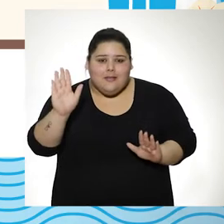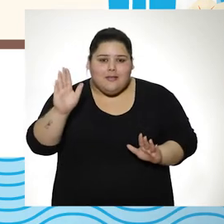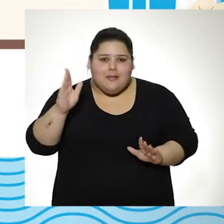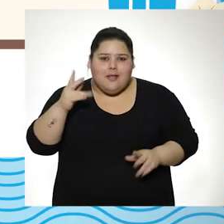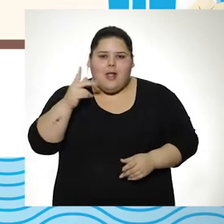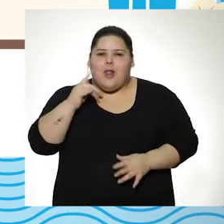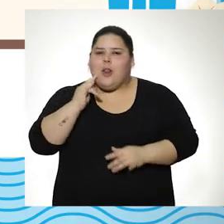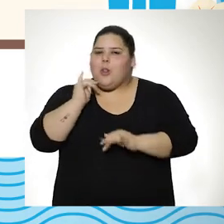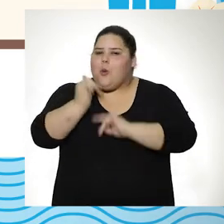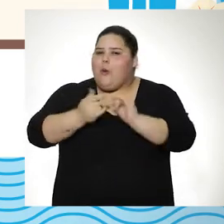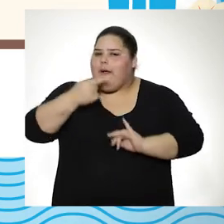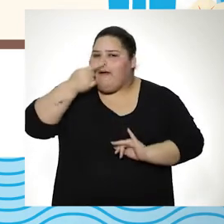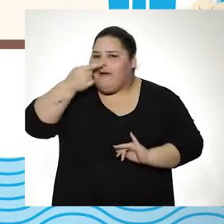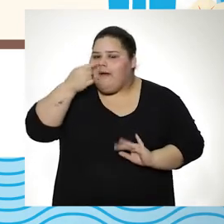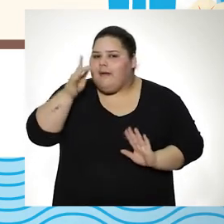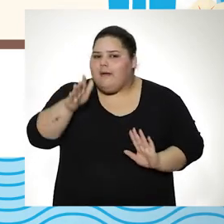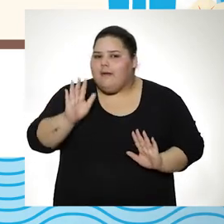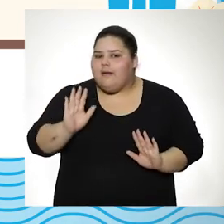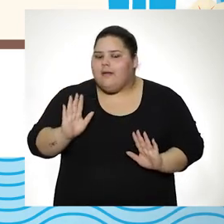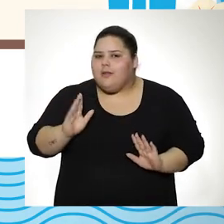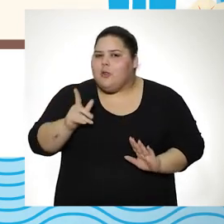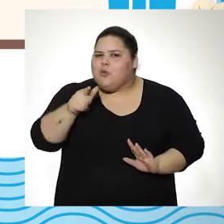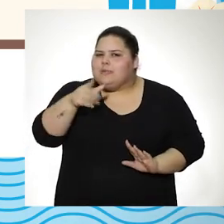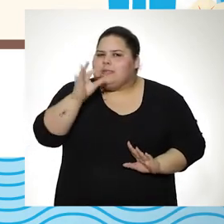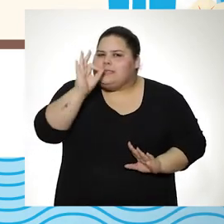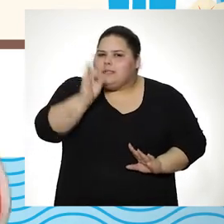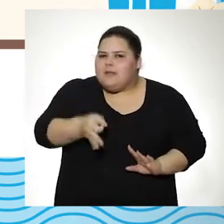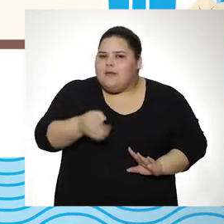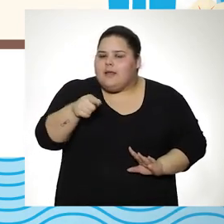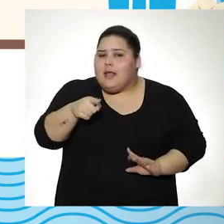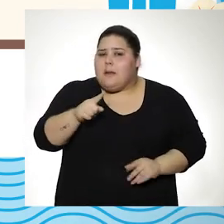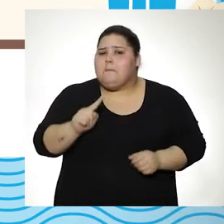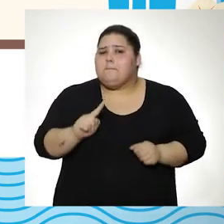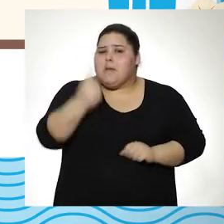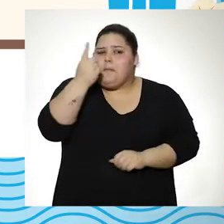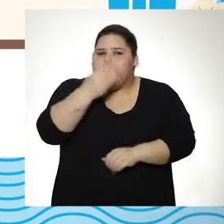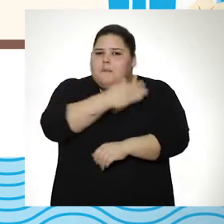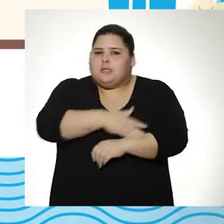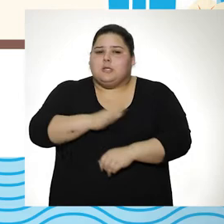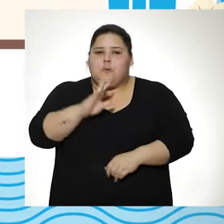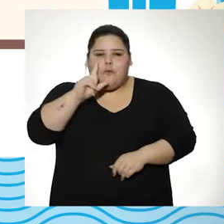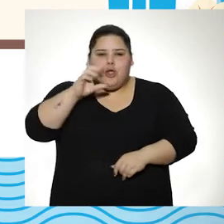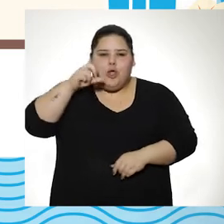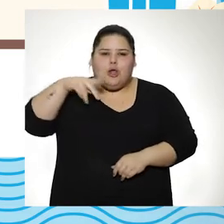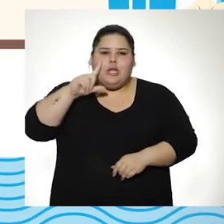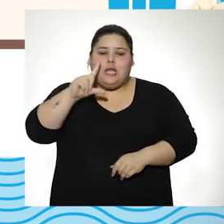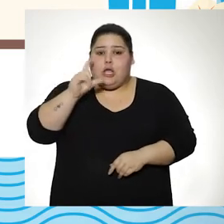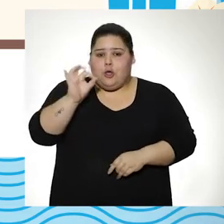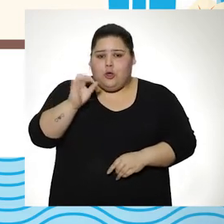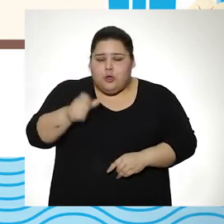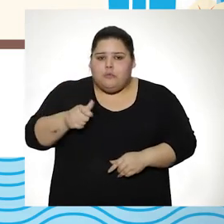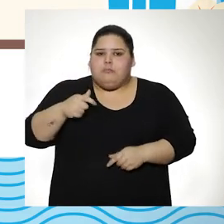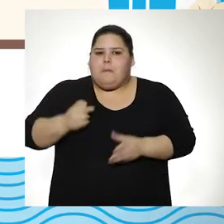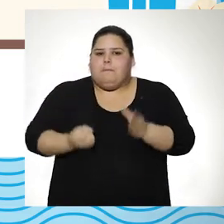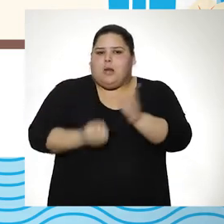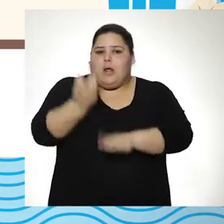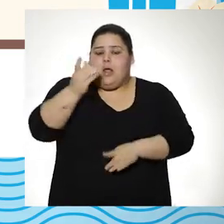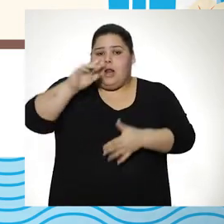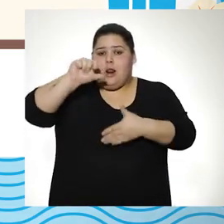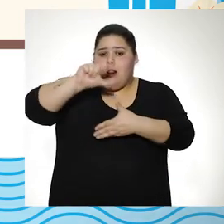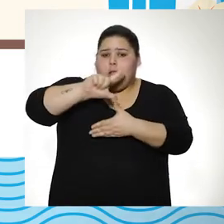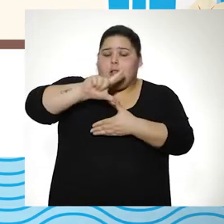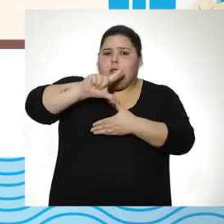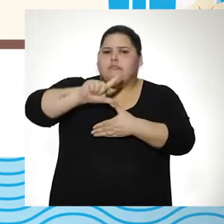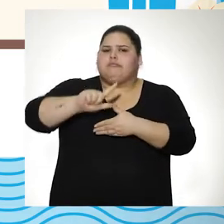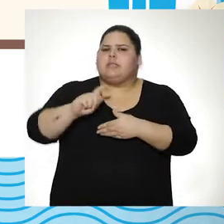Les cuento una curiosidad. ¿Sabías que el primer brazo biónico desarrollado en Latinoamérica,